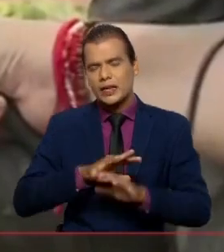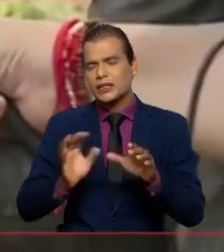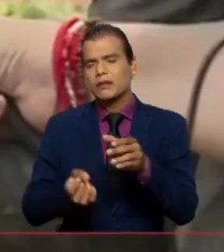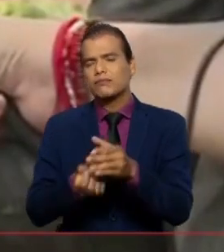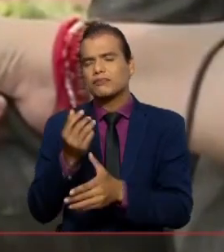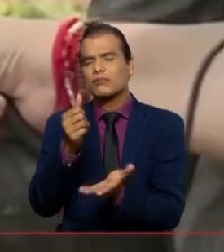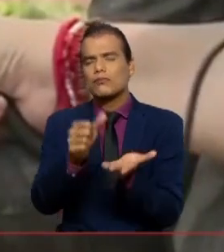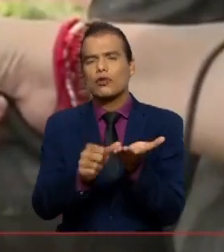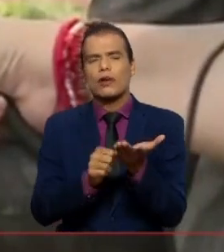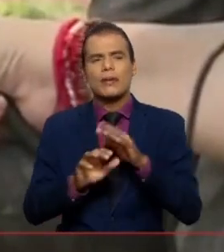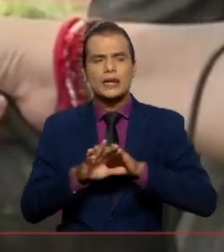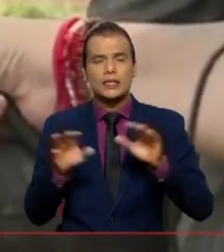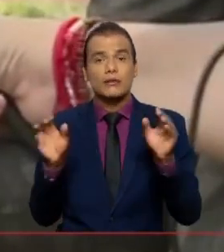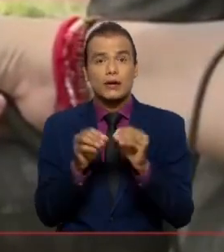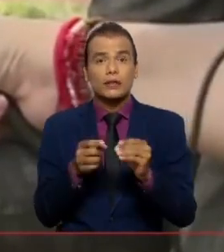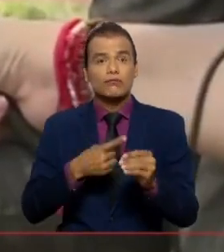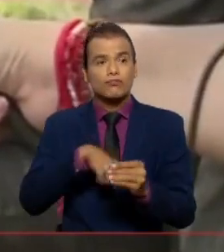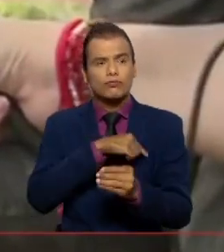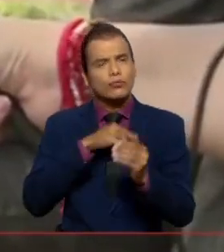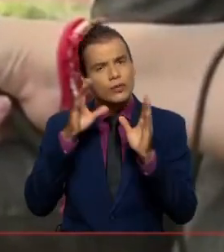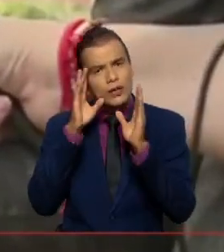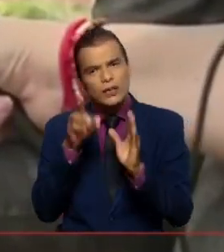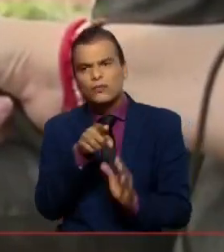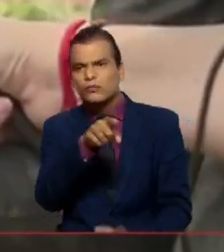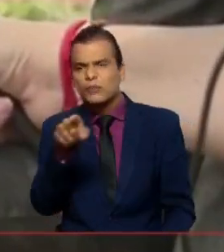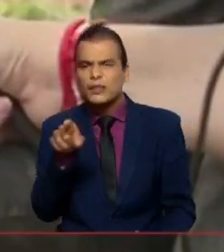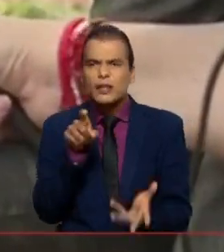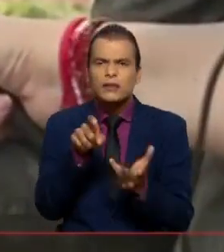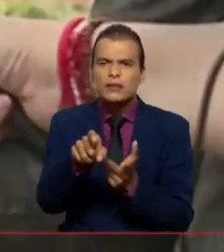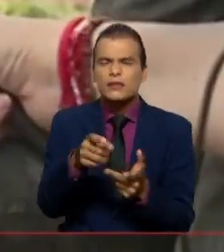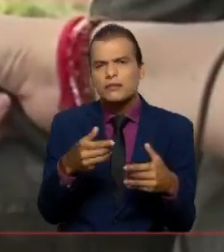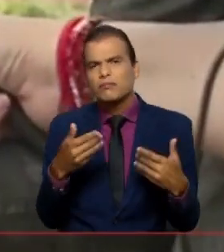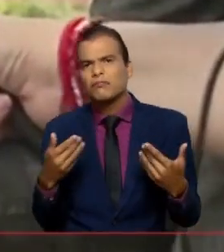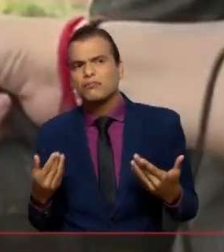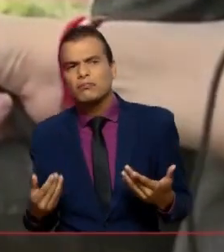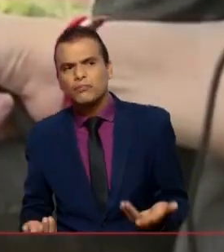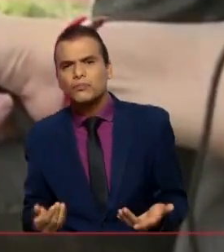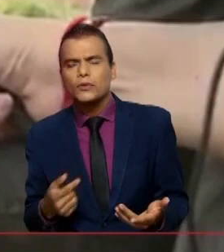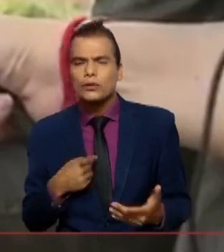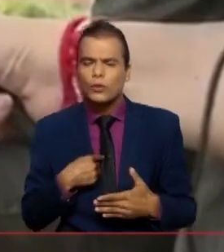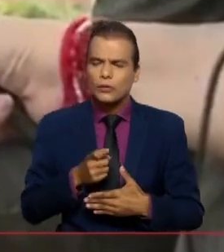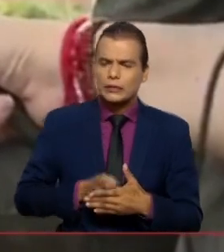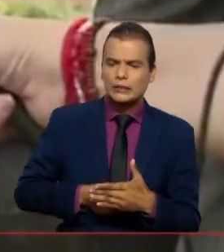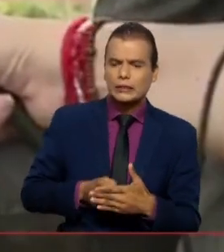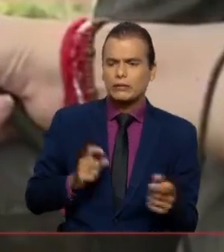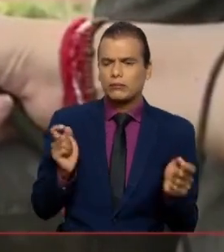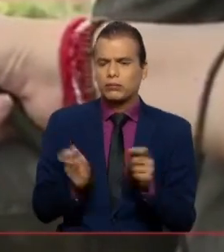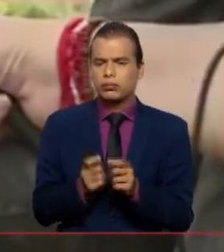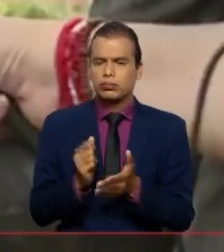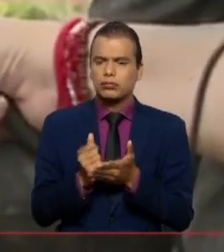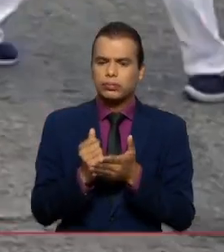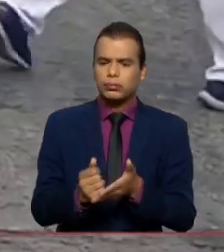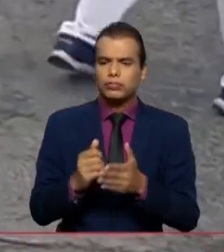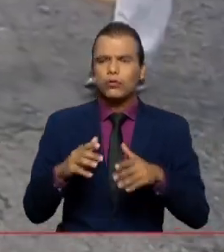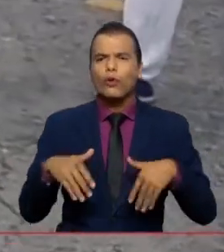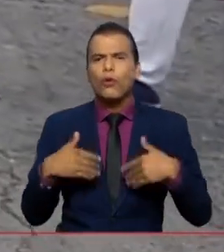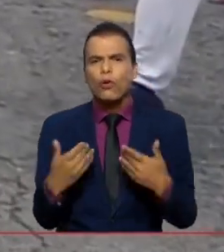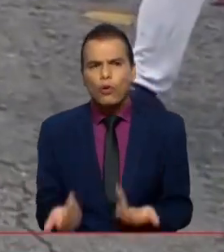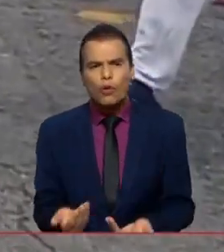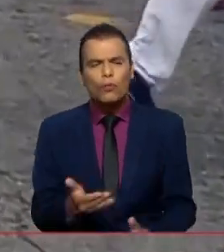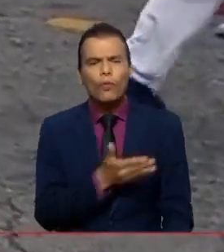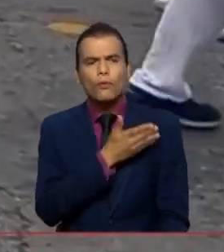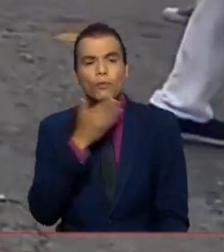programa, sino venir a escucharlos, ver qué están necesitando, cómo podemos mejorar y pues para futuro ojalá